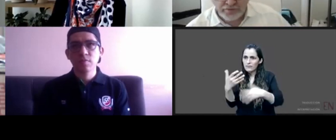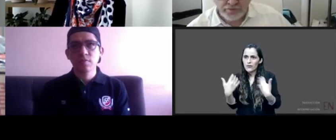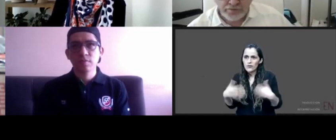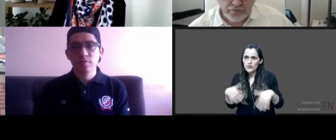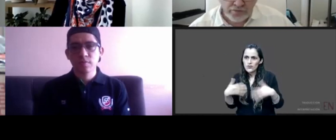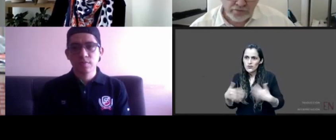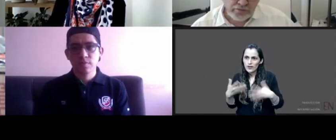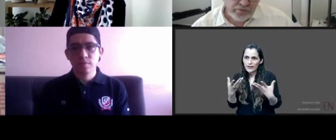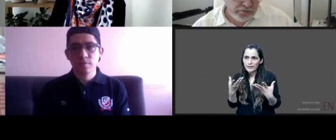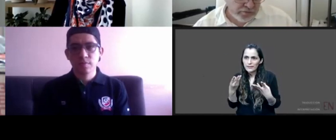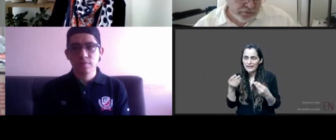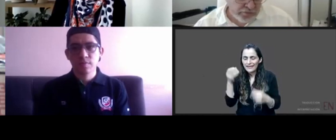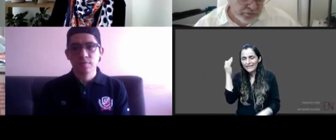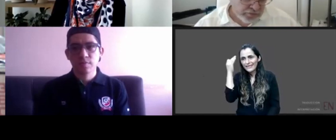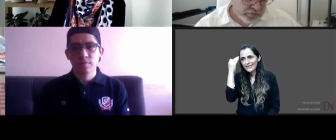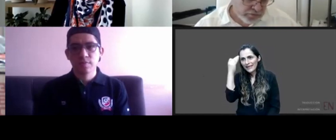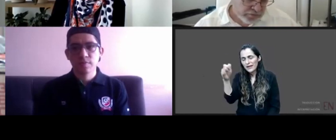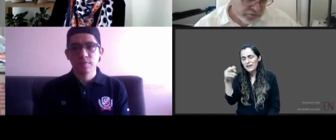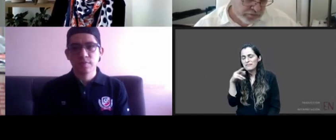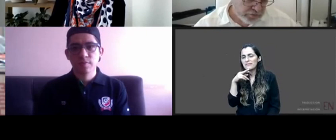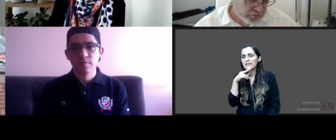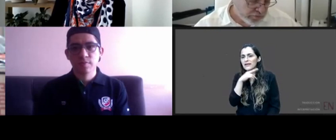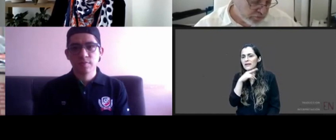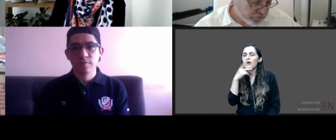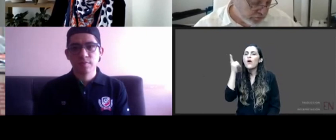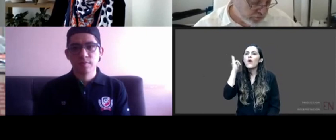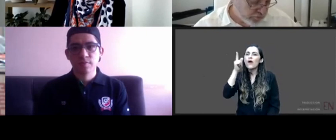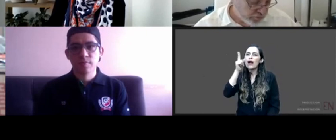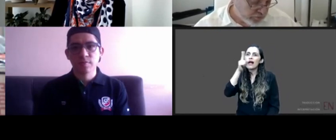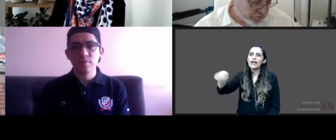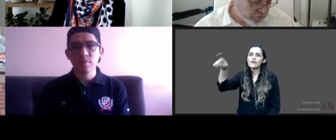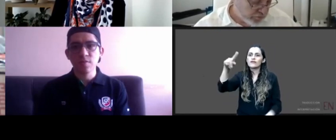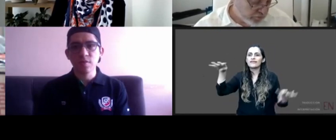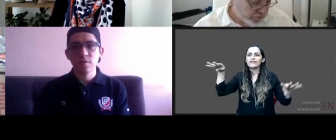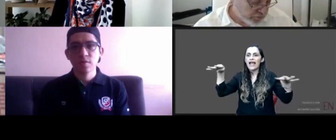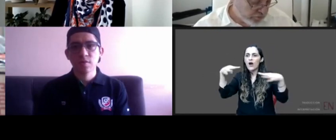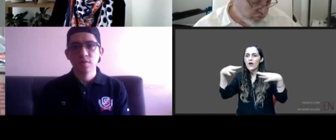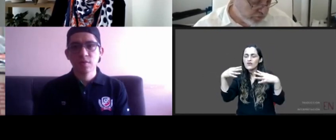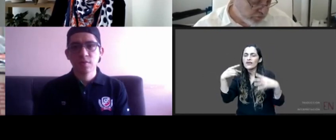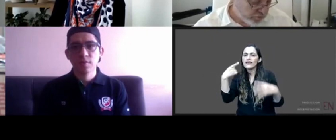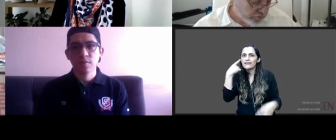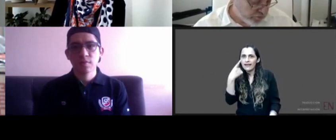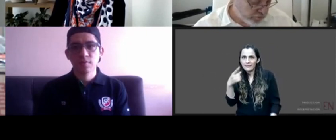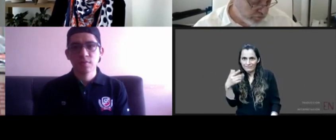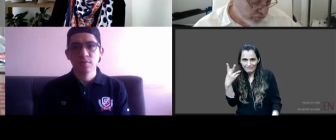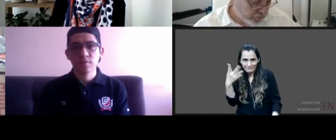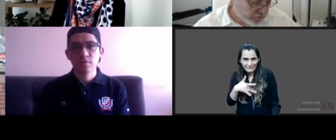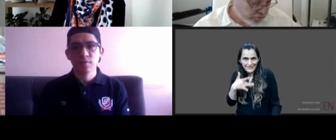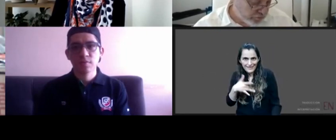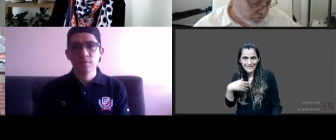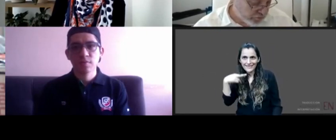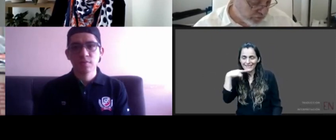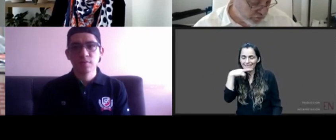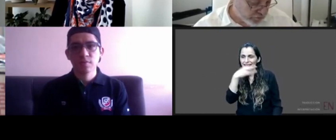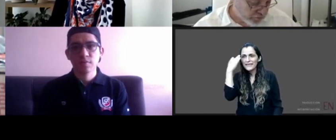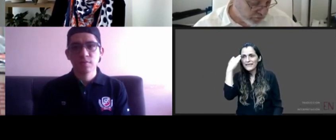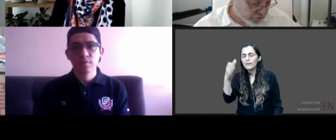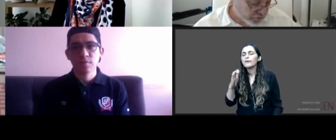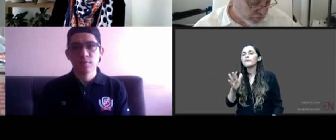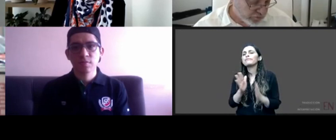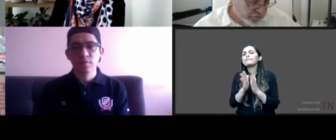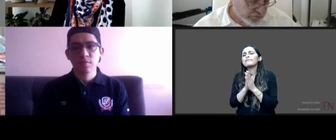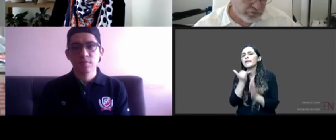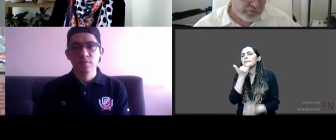de manera muy interesada y muy, muy enriquecedora. Gilberta, vamos a ocupar 4 minutos